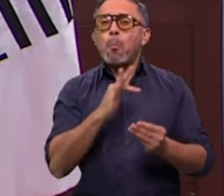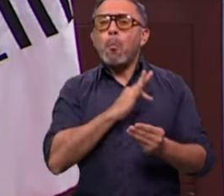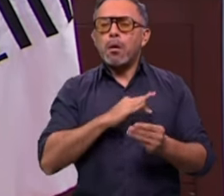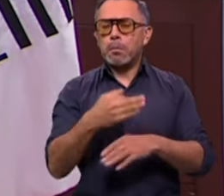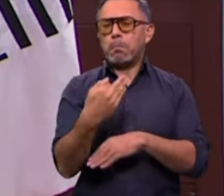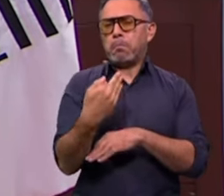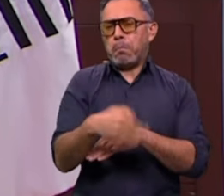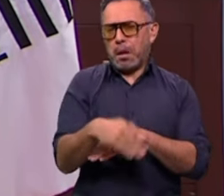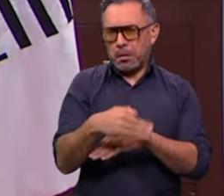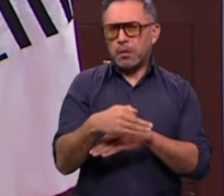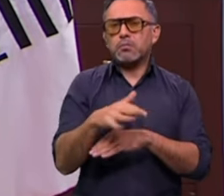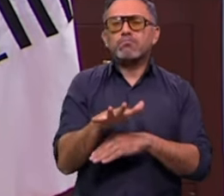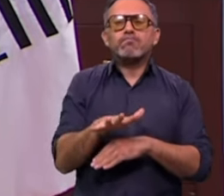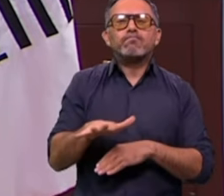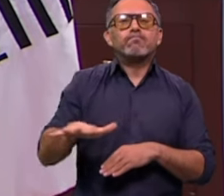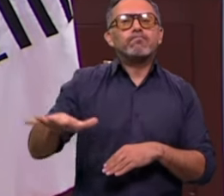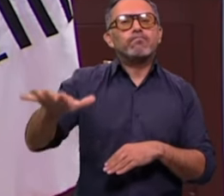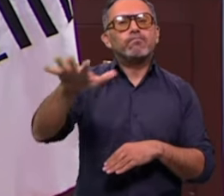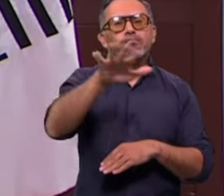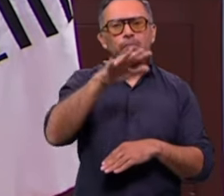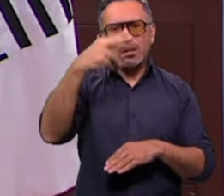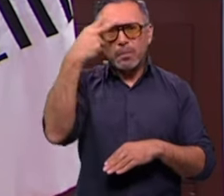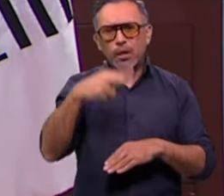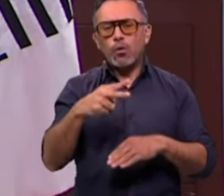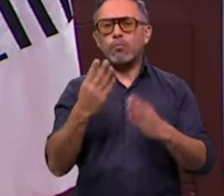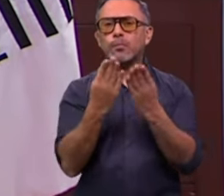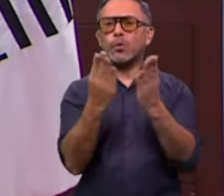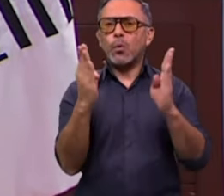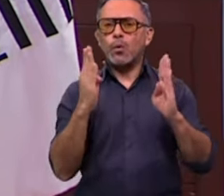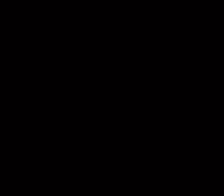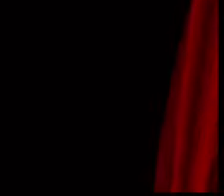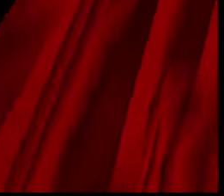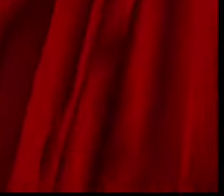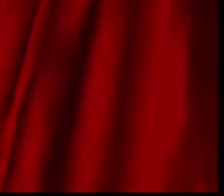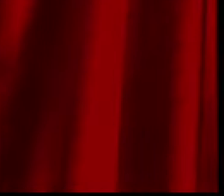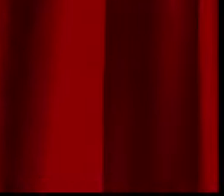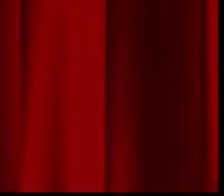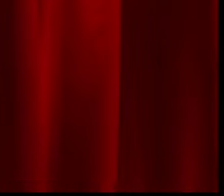una proyección robusta de la voluntad expresada en las urnas por el electorado.